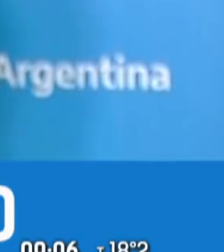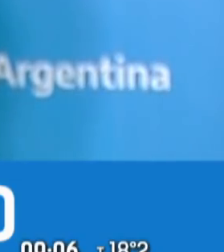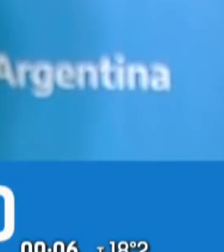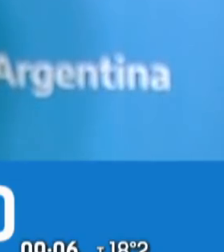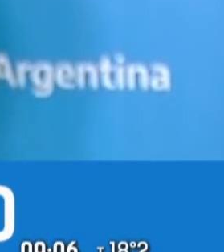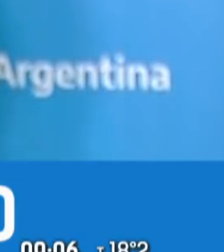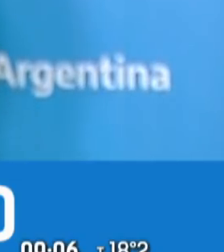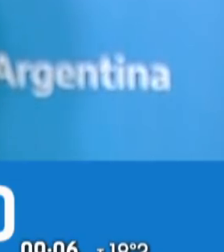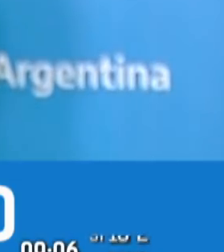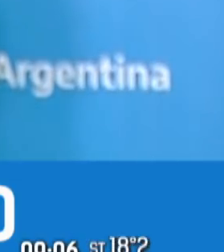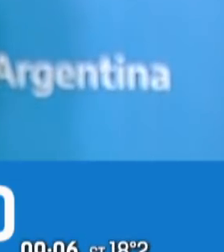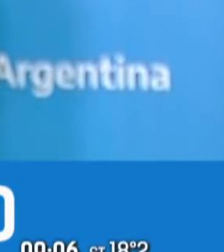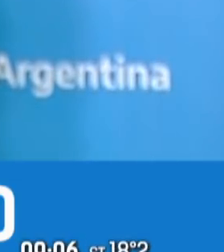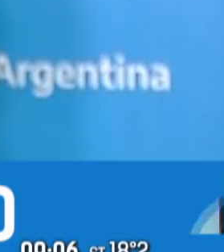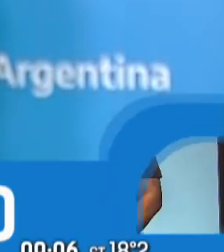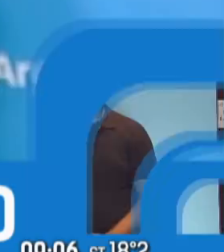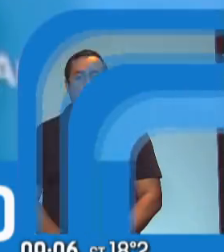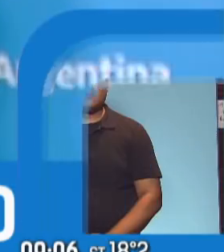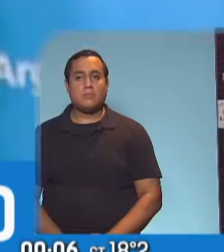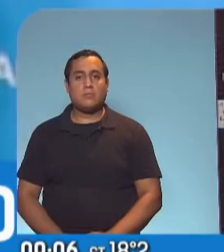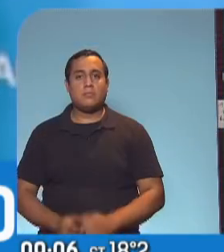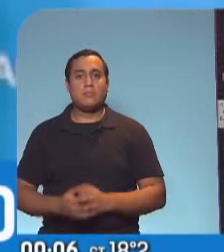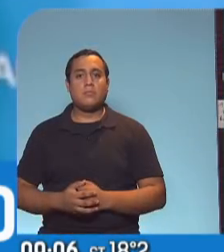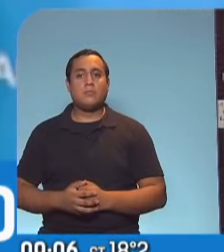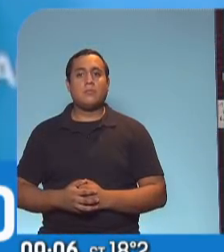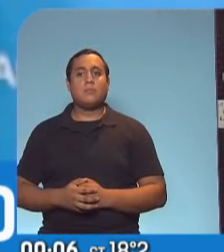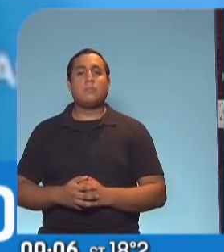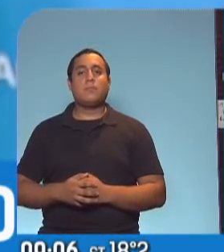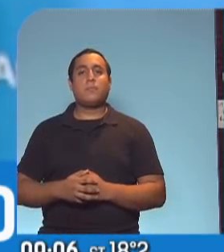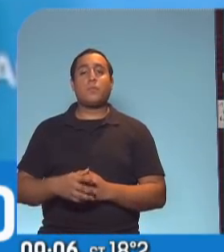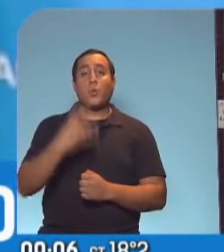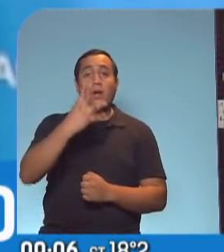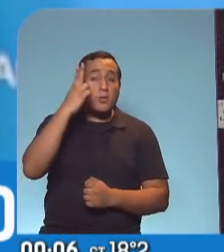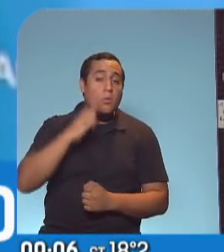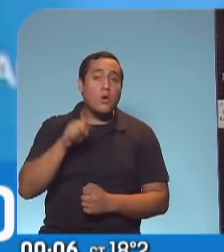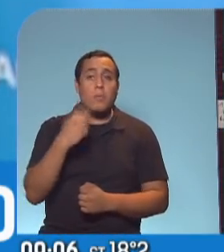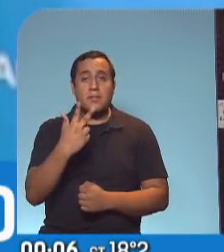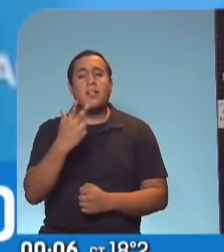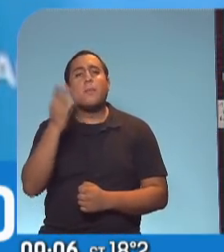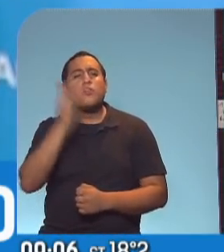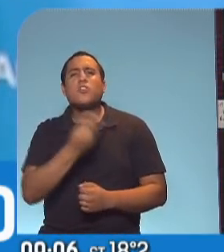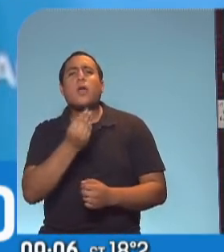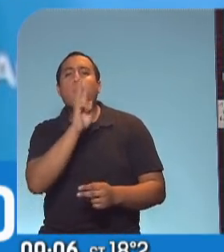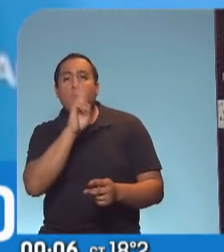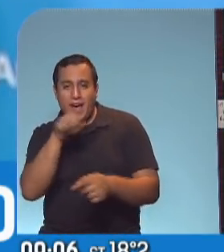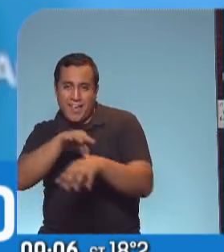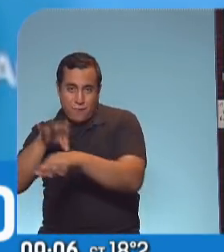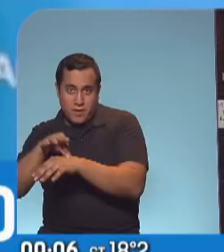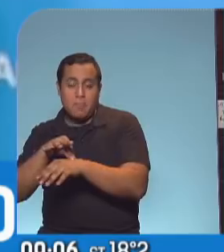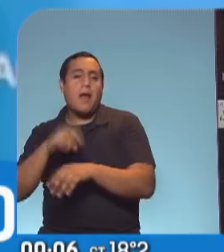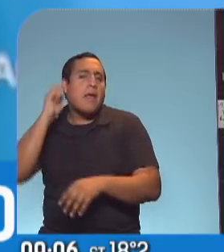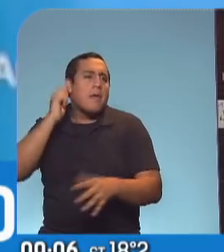asciende a 7,28, el 50,7% son varones, el 49,3% mujeres, la edad promedio es